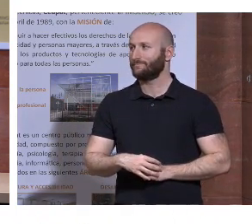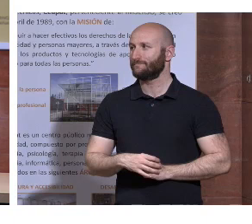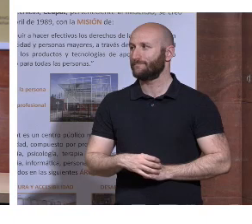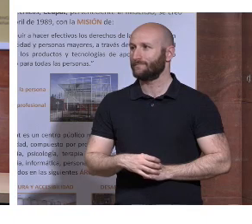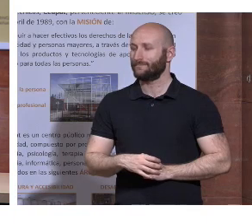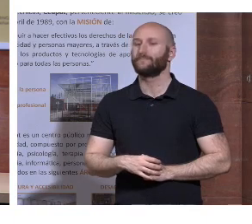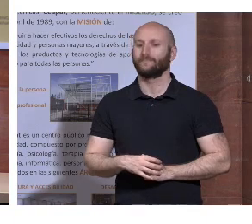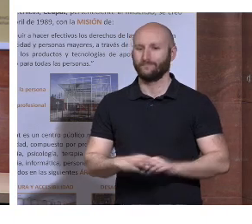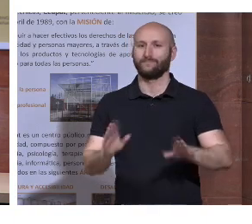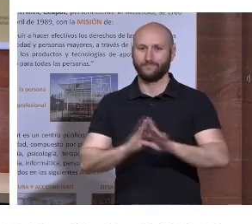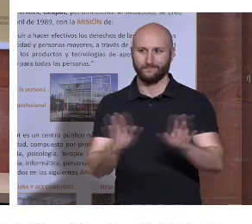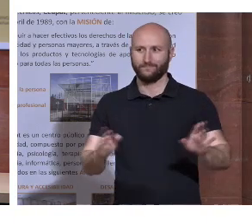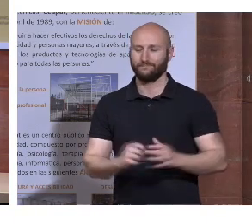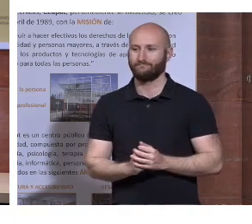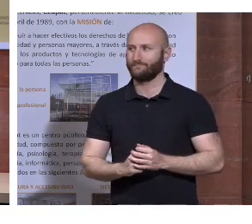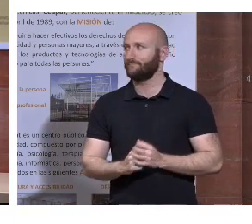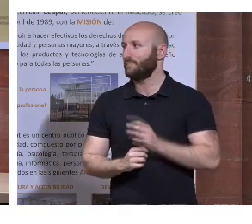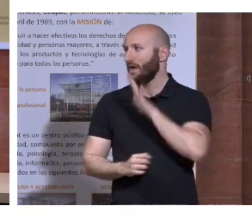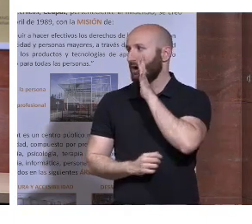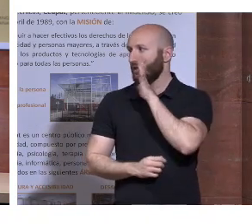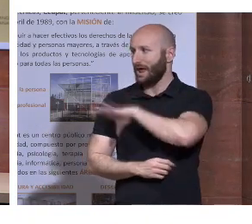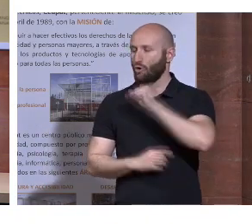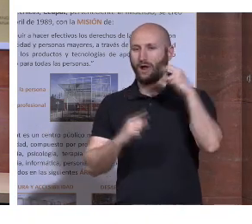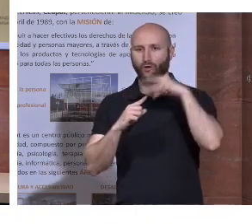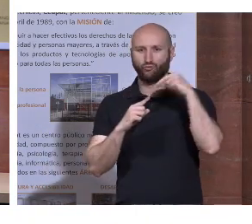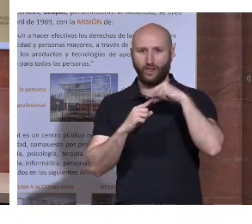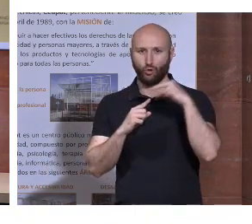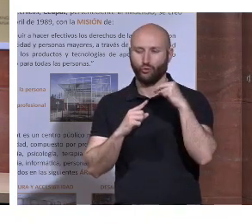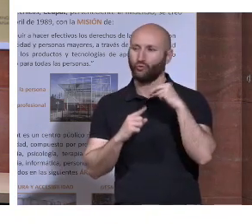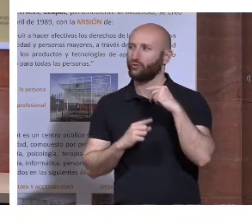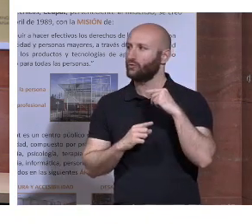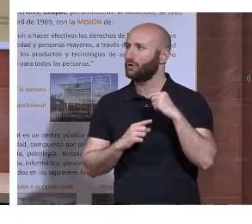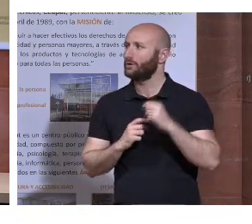Ya está. Y ahora voy a coger el rotulador.